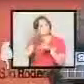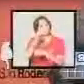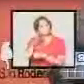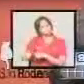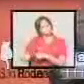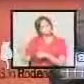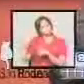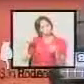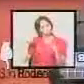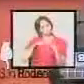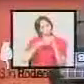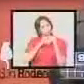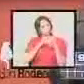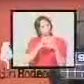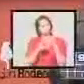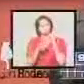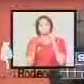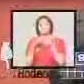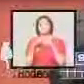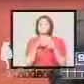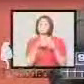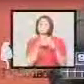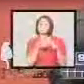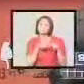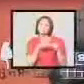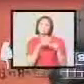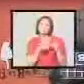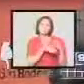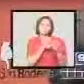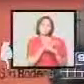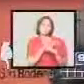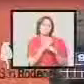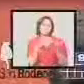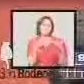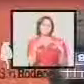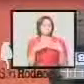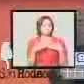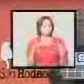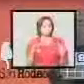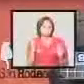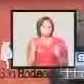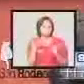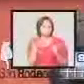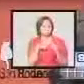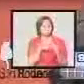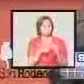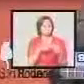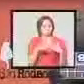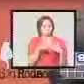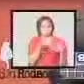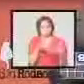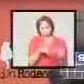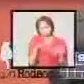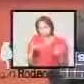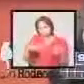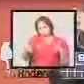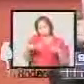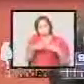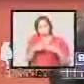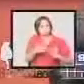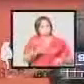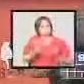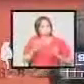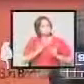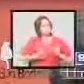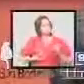del crédito, ¿verdad? Entonces, dependiendo del tipo de crédito que sea, ¿verdad? Porque el crédito puede ser personal, puede ser de vivienda, o